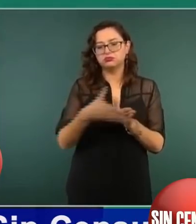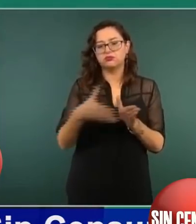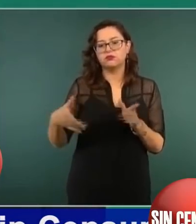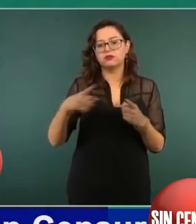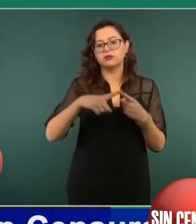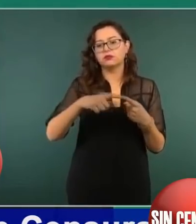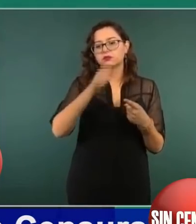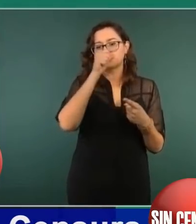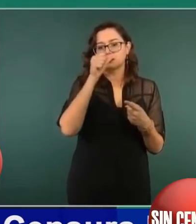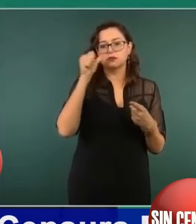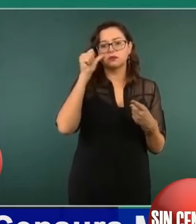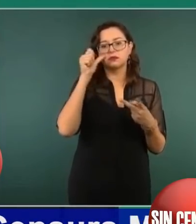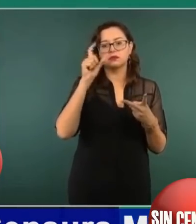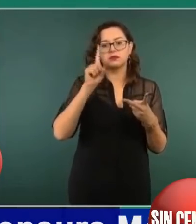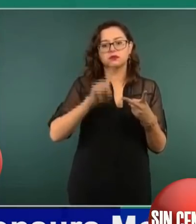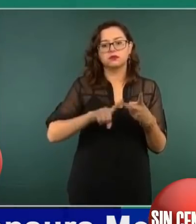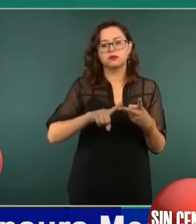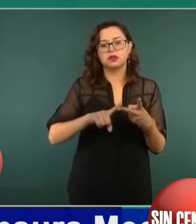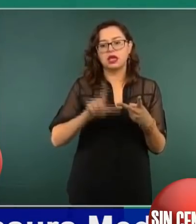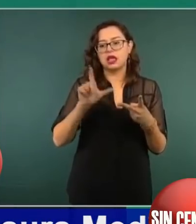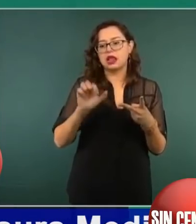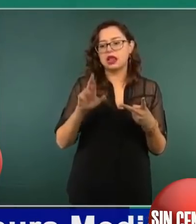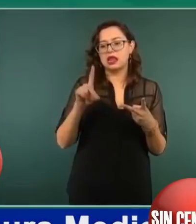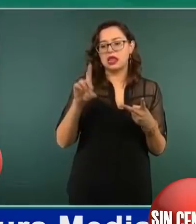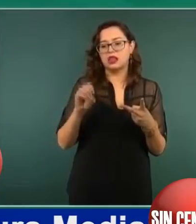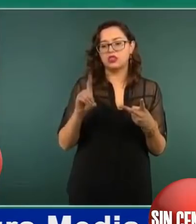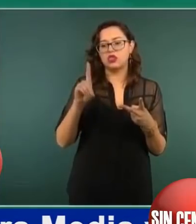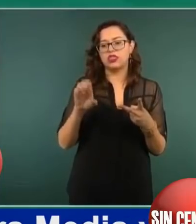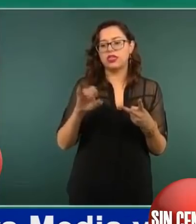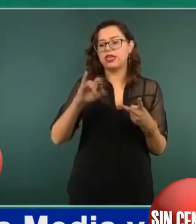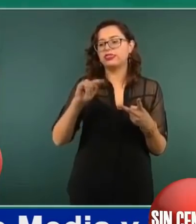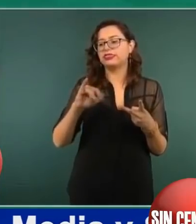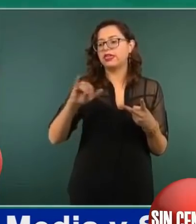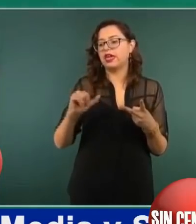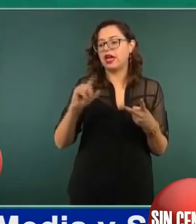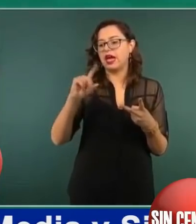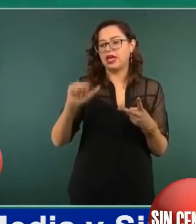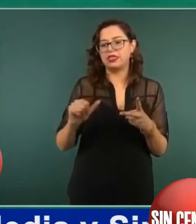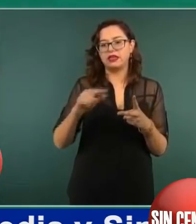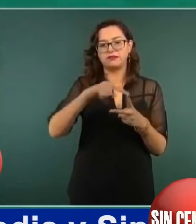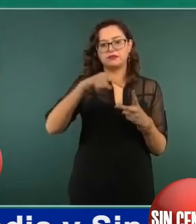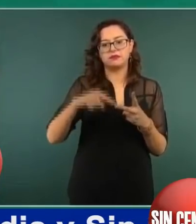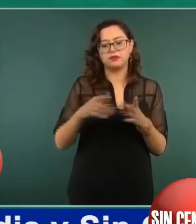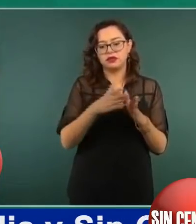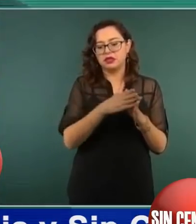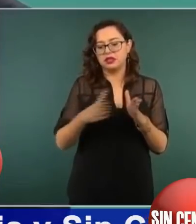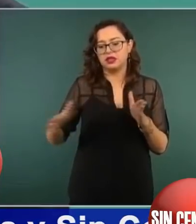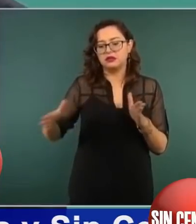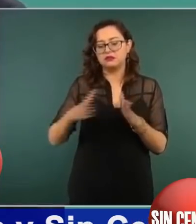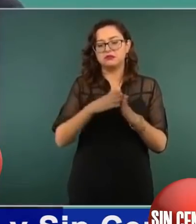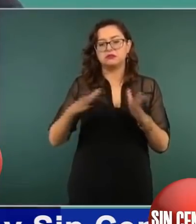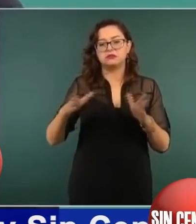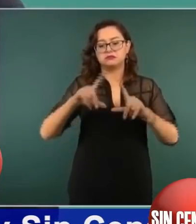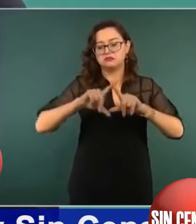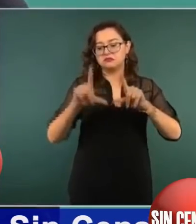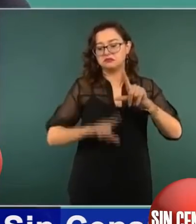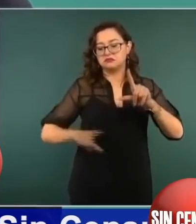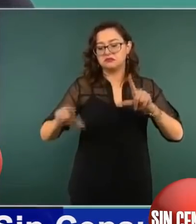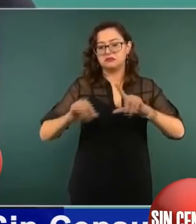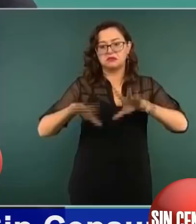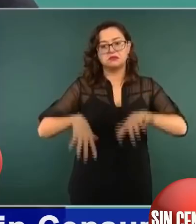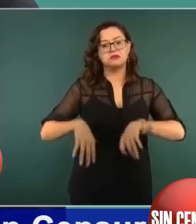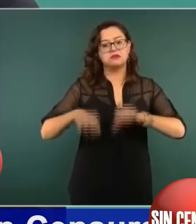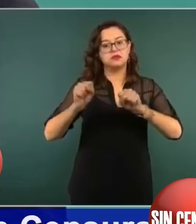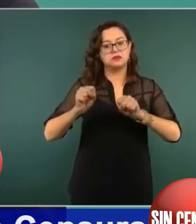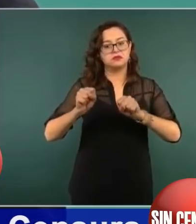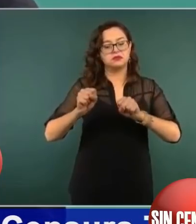Benito Juárez y Sebastián Lerdo de Tejada durante el periodo que se conoce como República Restaurada,